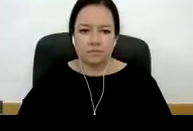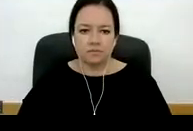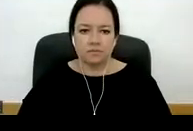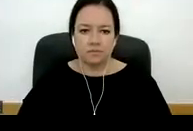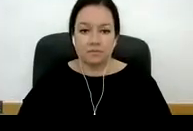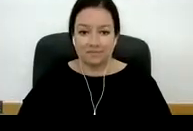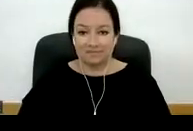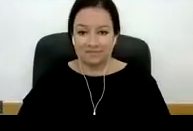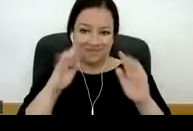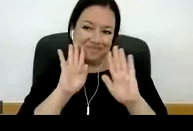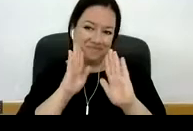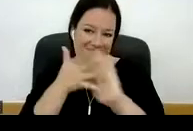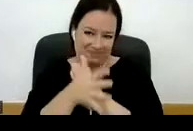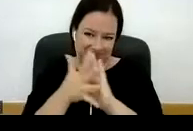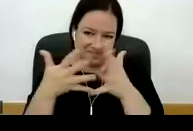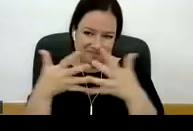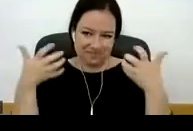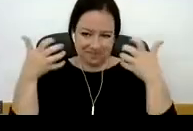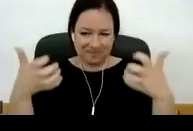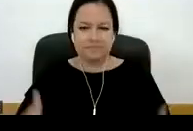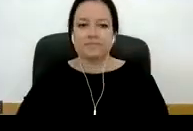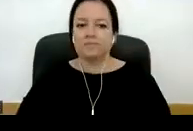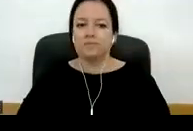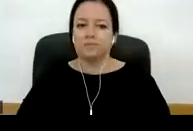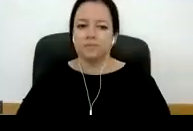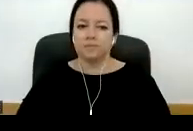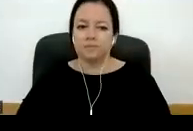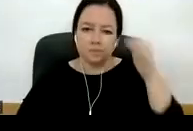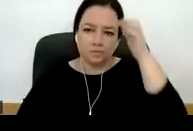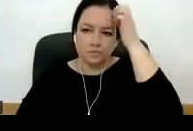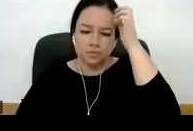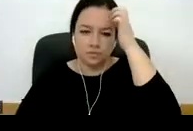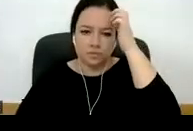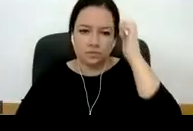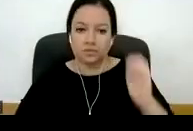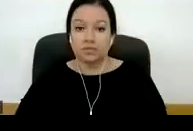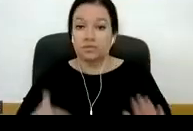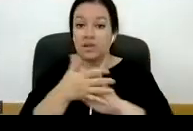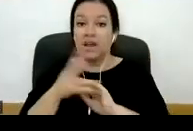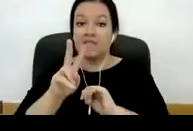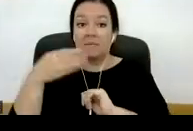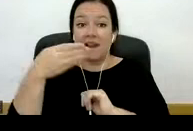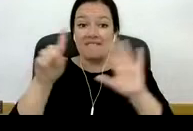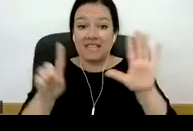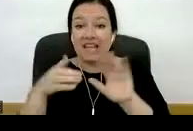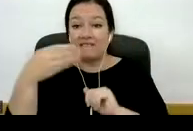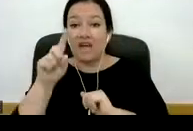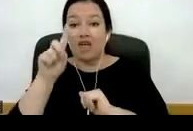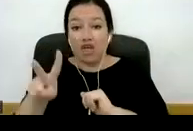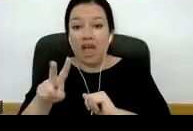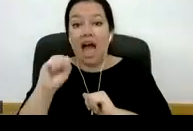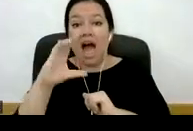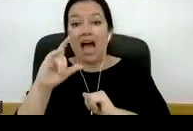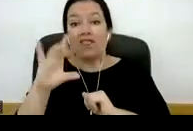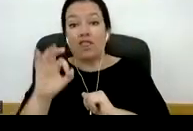Aquí veis un poco lo que os comentaba, sobre todo la carencia de vitamina B6, B12 y ácido fólico,